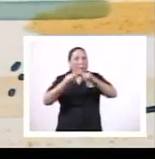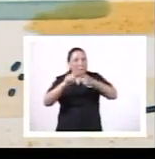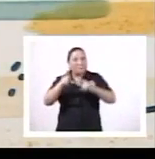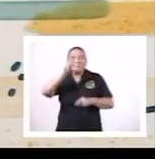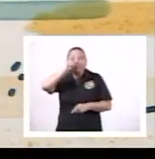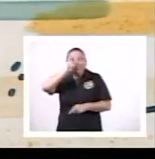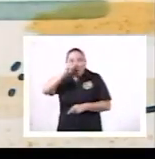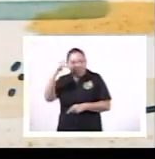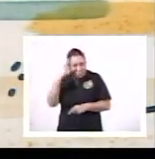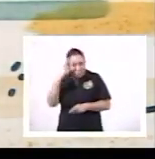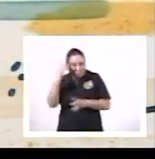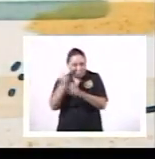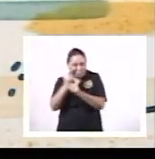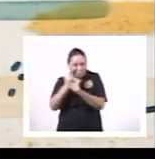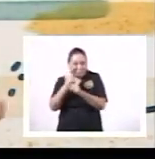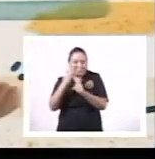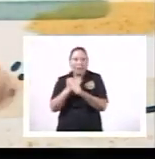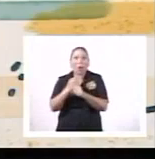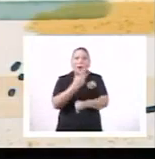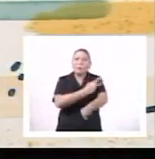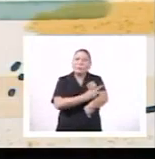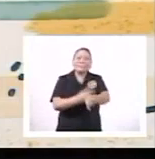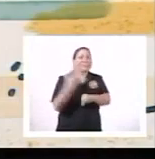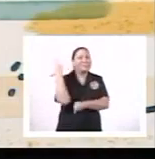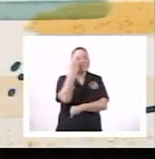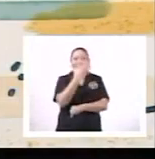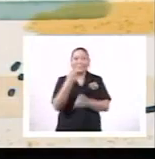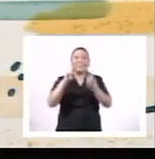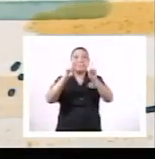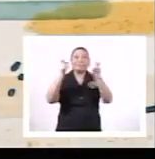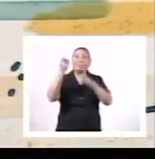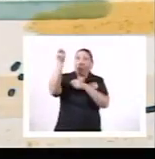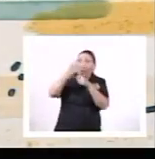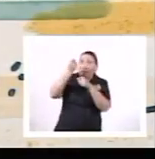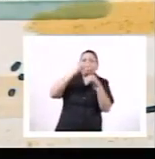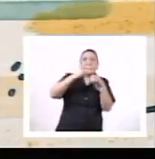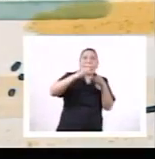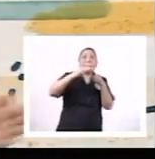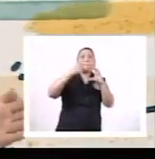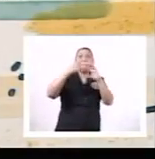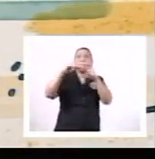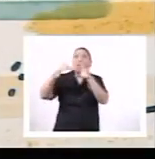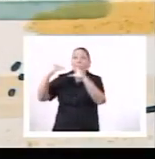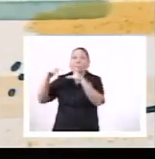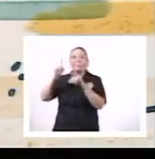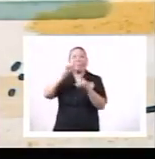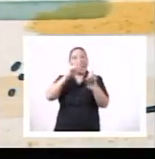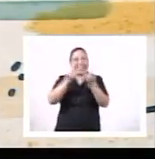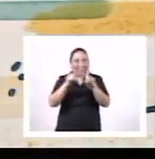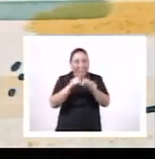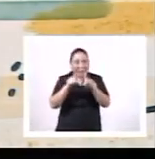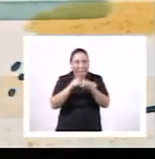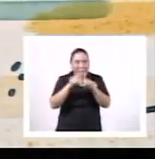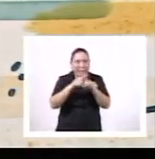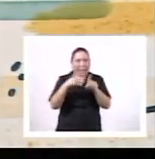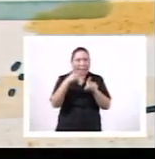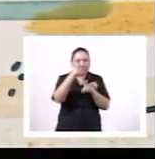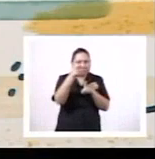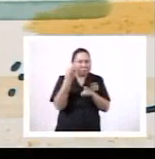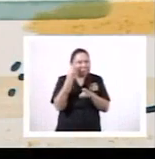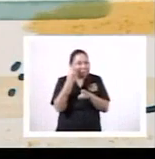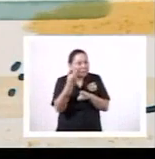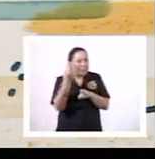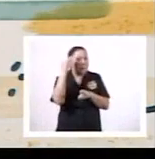tiene preparado una historia increíble titulada El barrilete mensajero. Además, pondremos a prueba tu